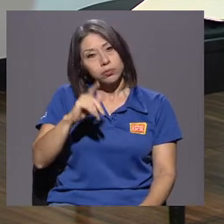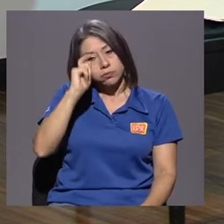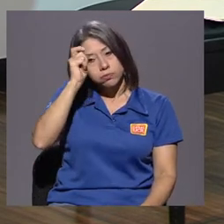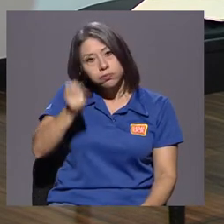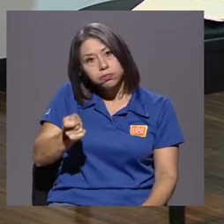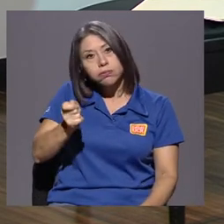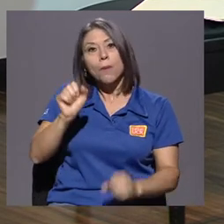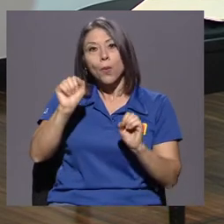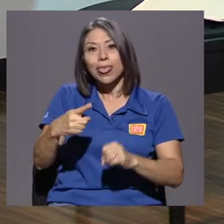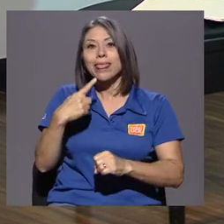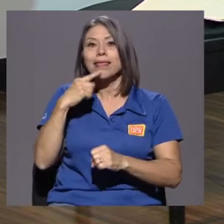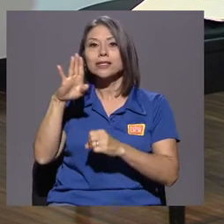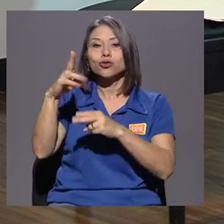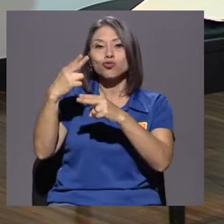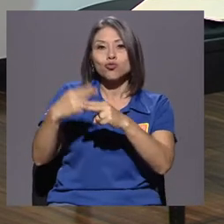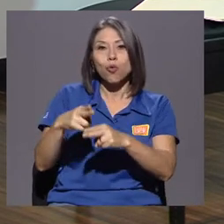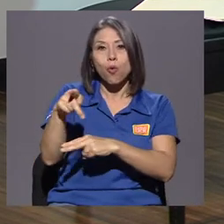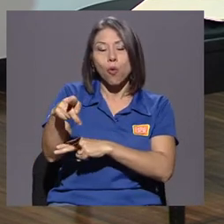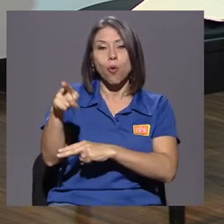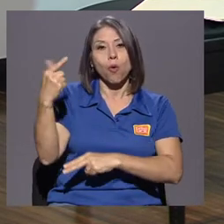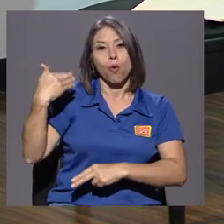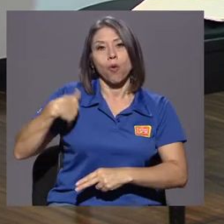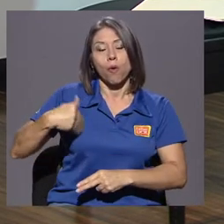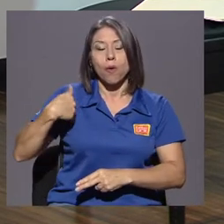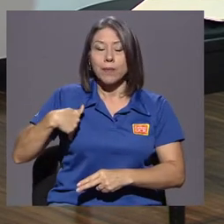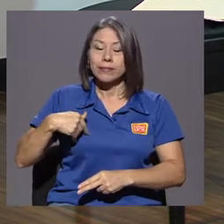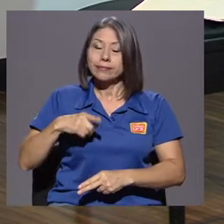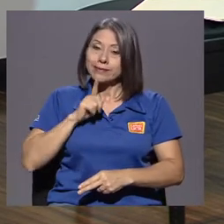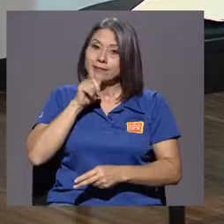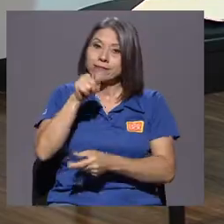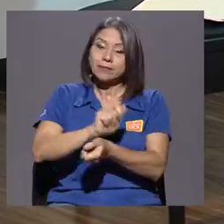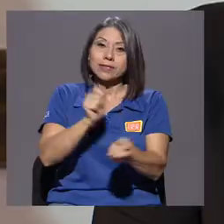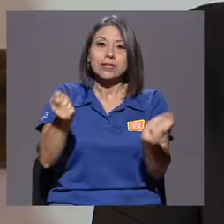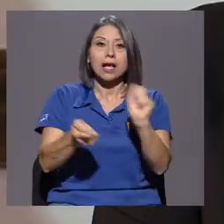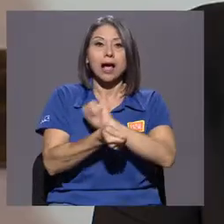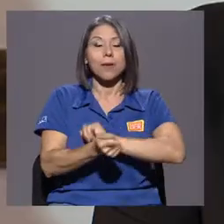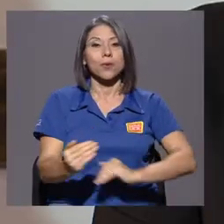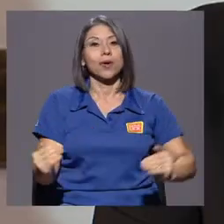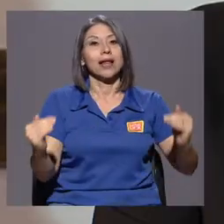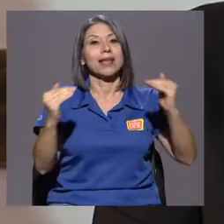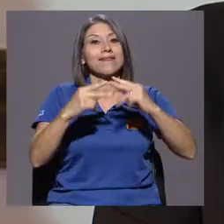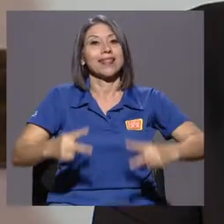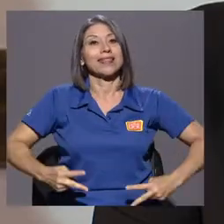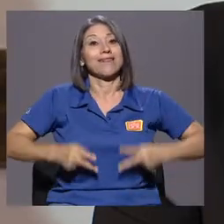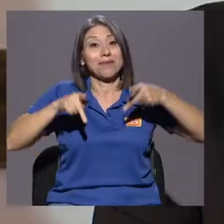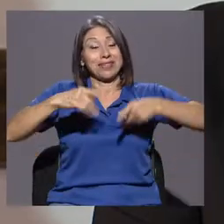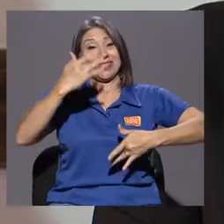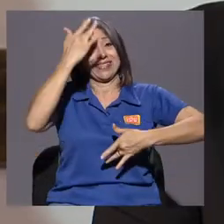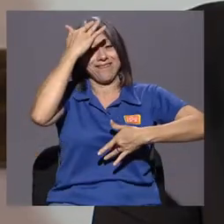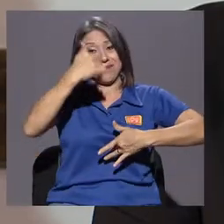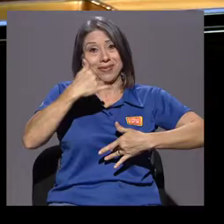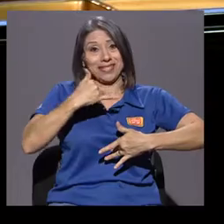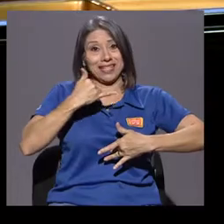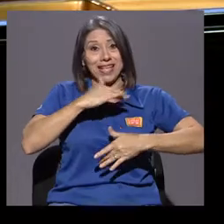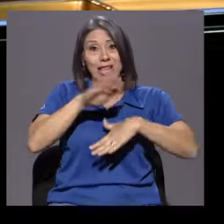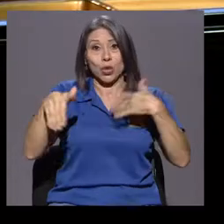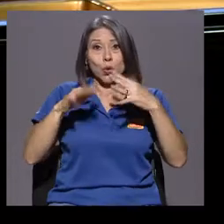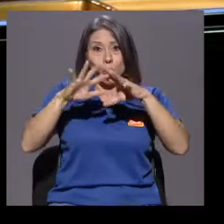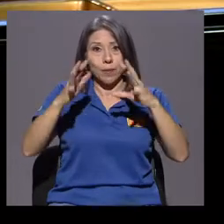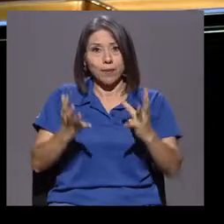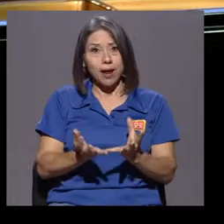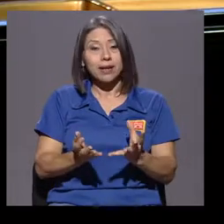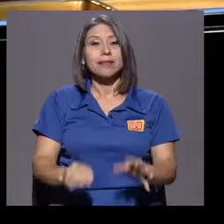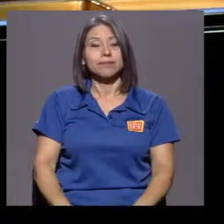porque fue un hombre que realmente cambió el nivel de vida de los hemofílicos en todo el planeta